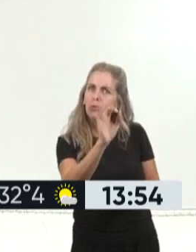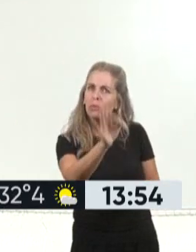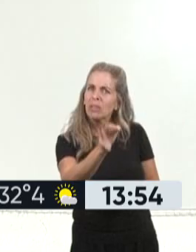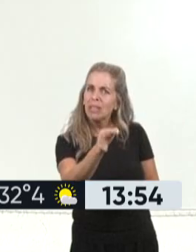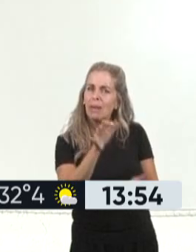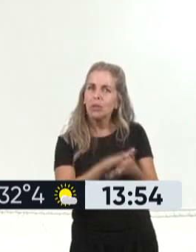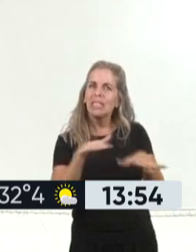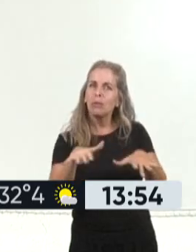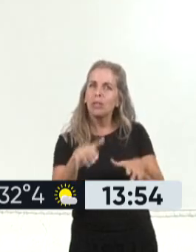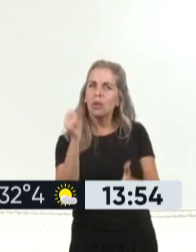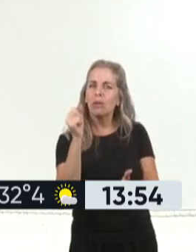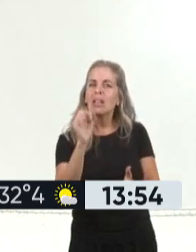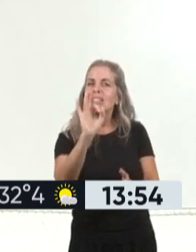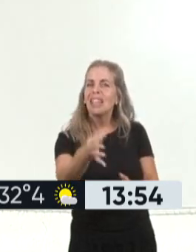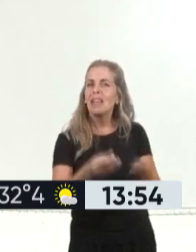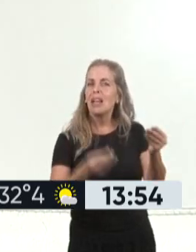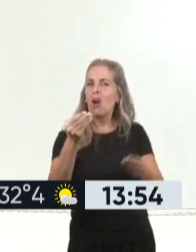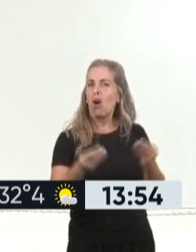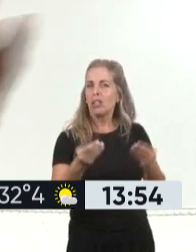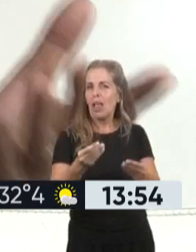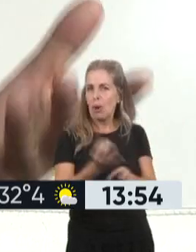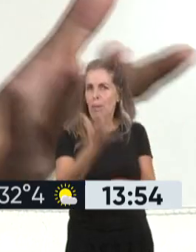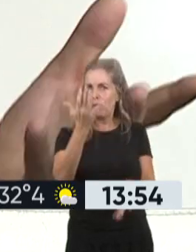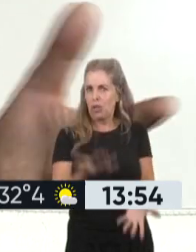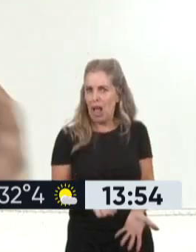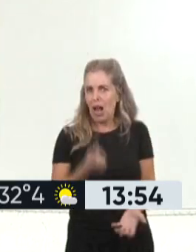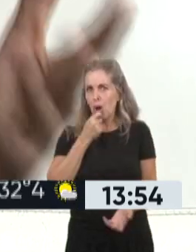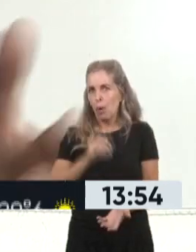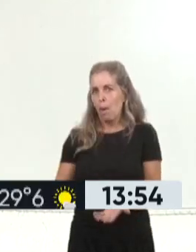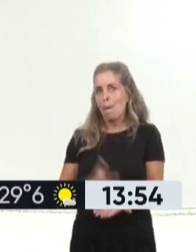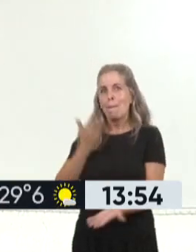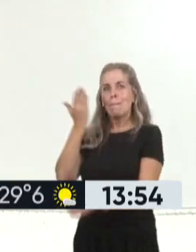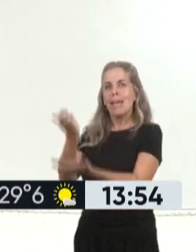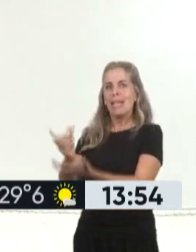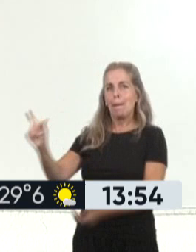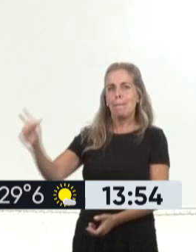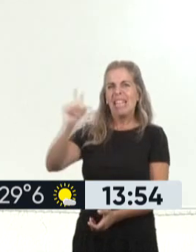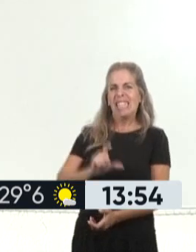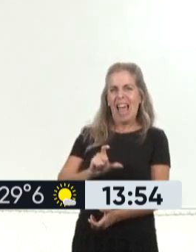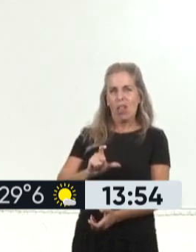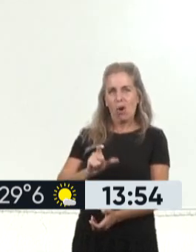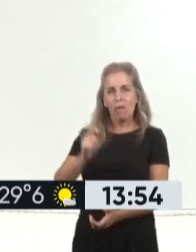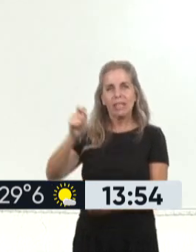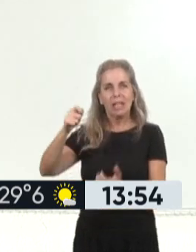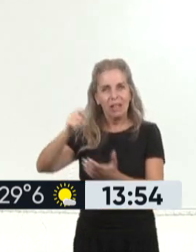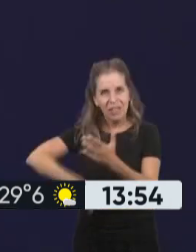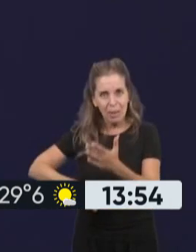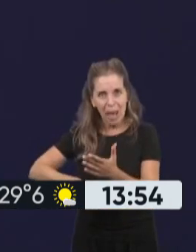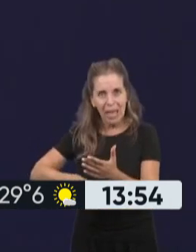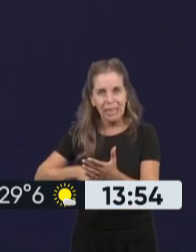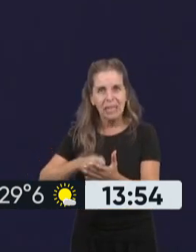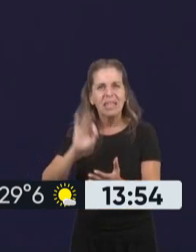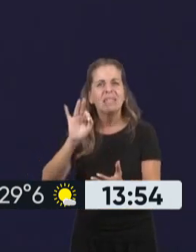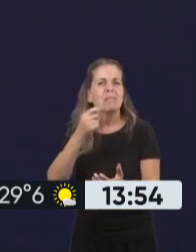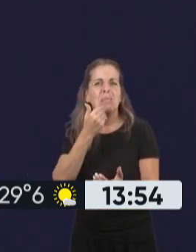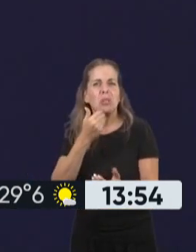le firmarías a alguien un cheque en blanco, cheque en blanco sin conocer el monto y tampoco el interés.